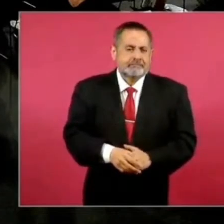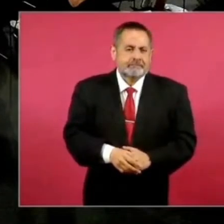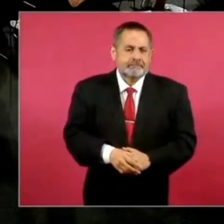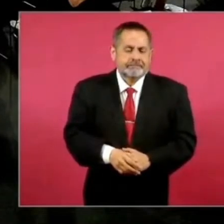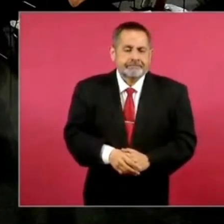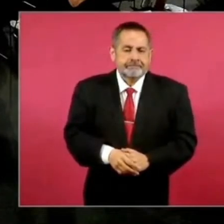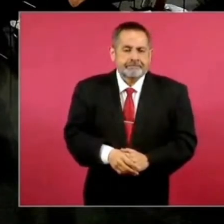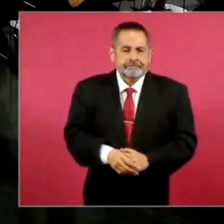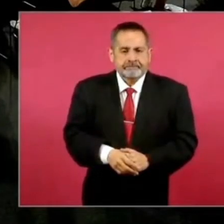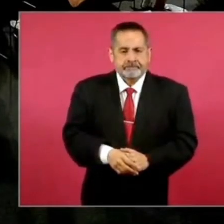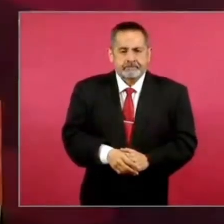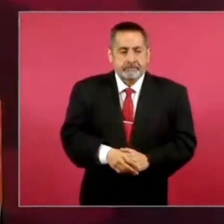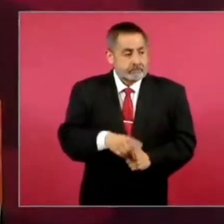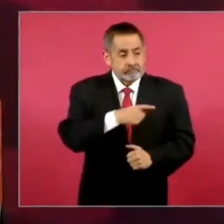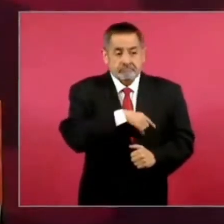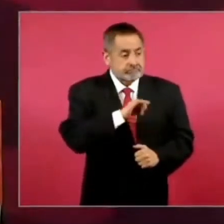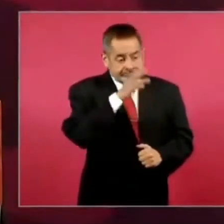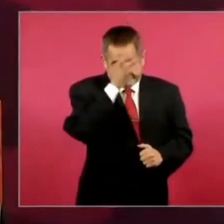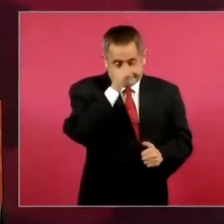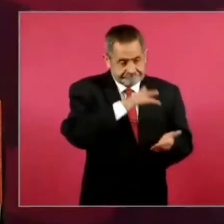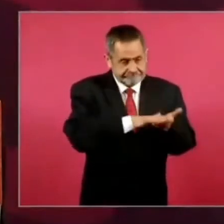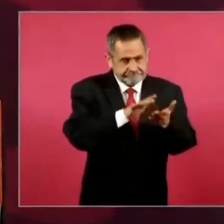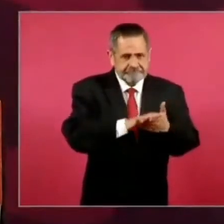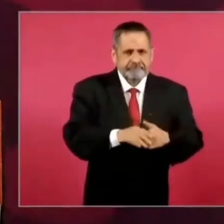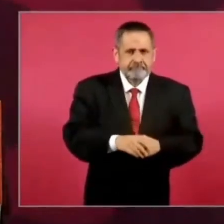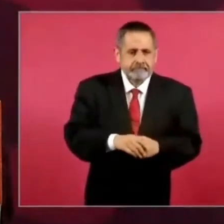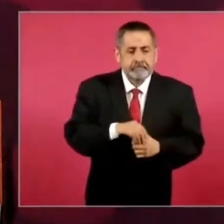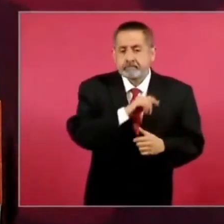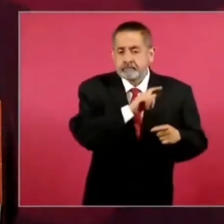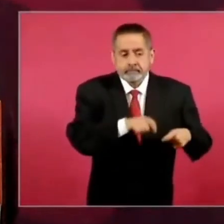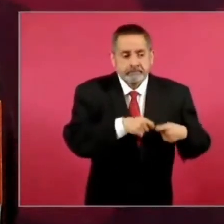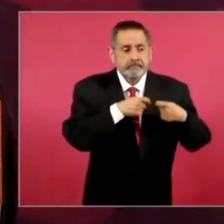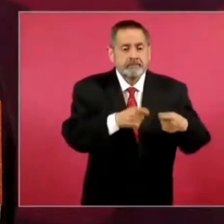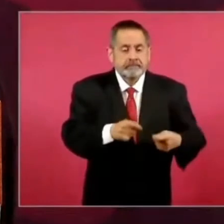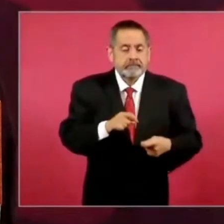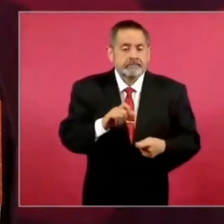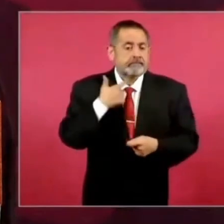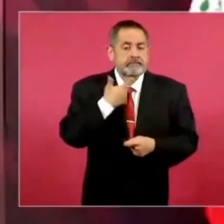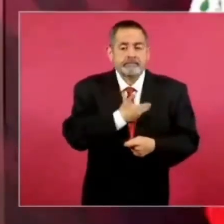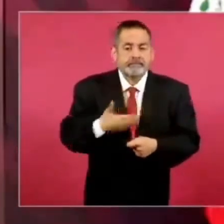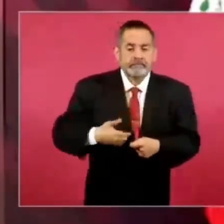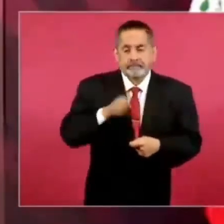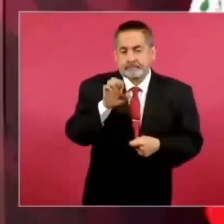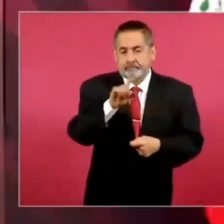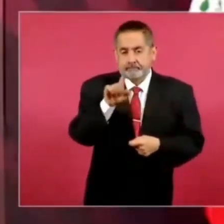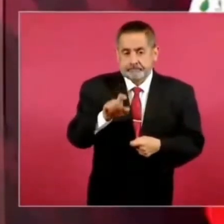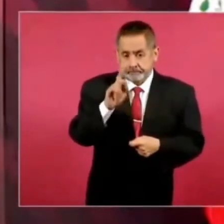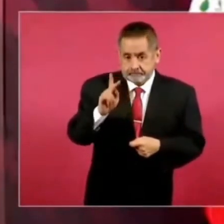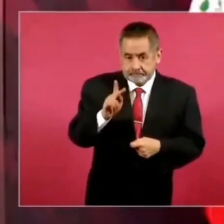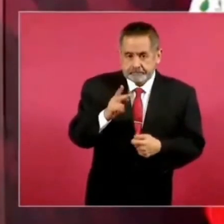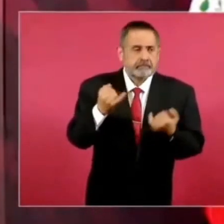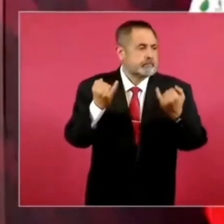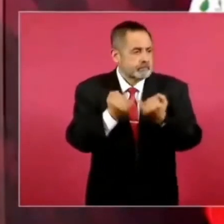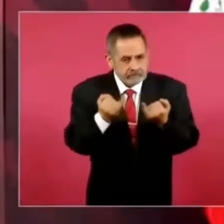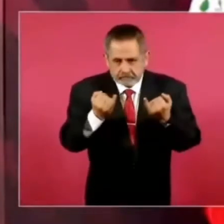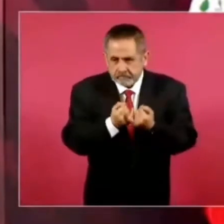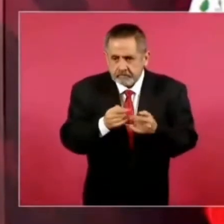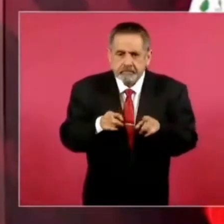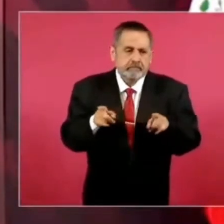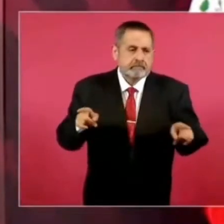Porque estaban a favor de eso. Luego con Zedillo igual, a favor.